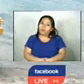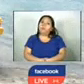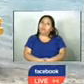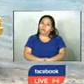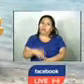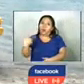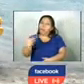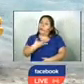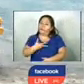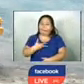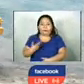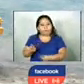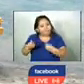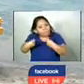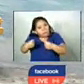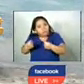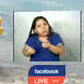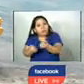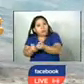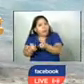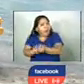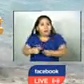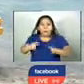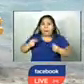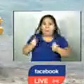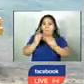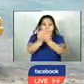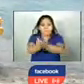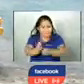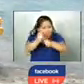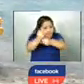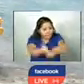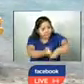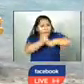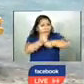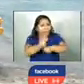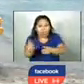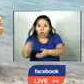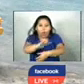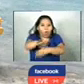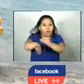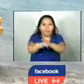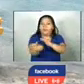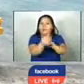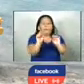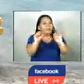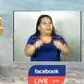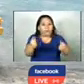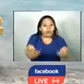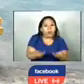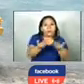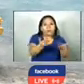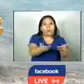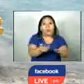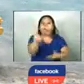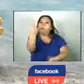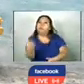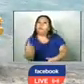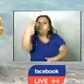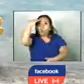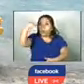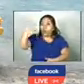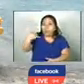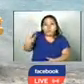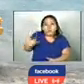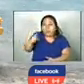hicimos lo que pudimos, nosotros hielo y fuimos lo más rápido que pudimos, pero no pudimos sacar a toda la gente. Solo la señora que falleció, porque